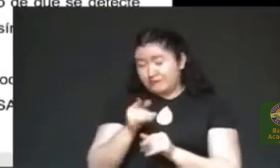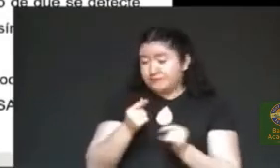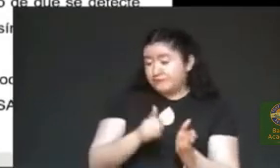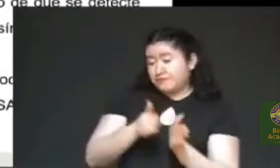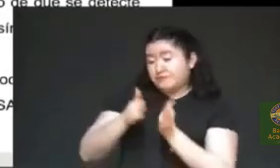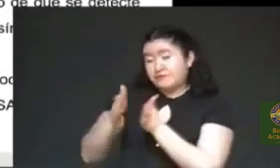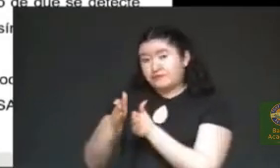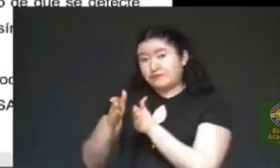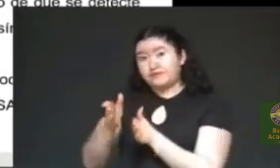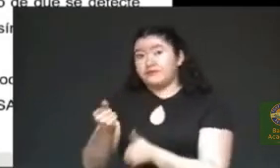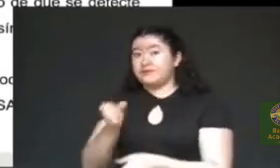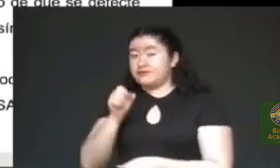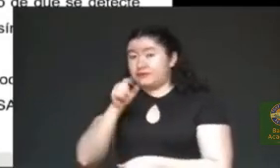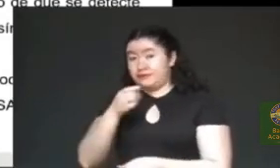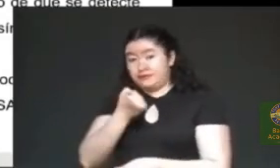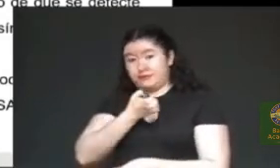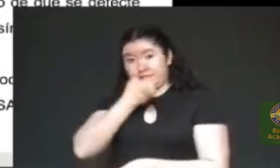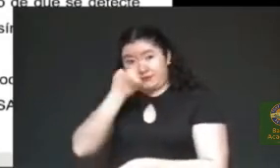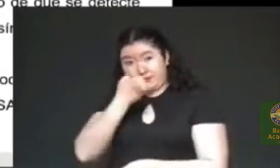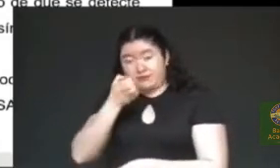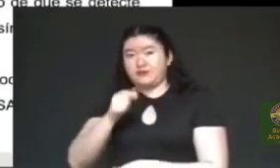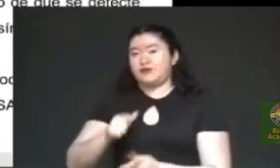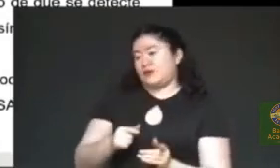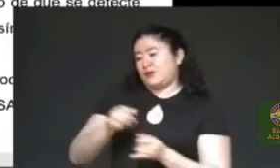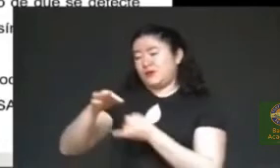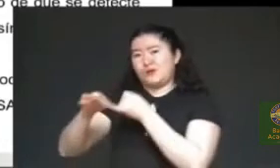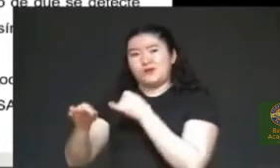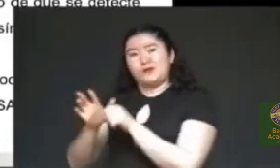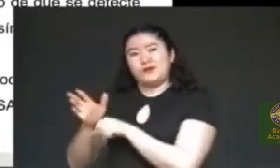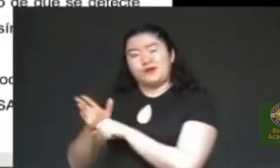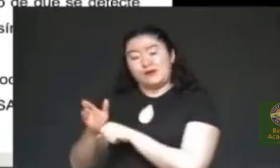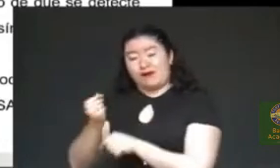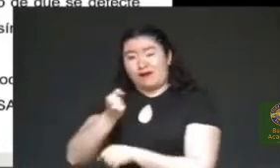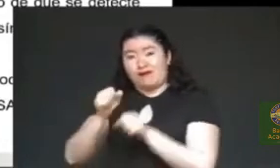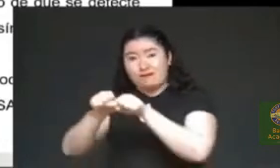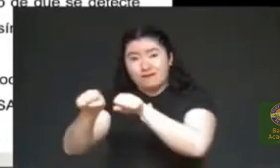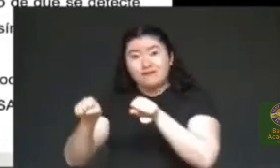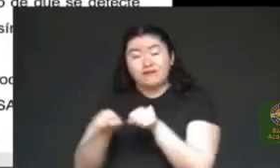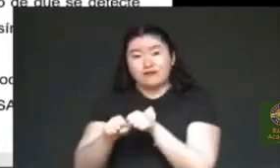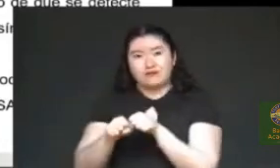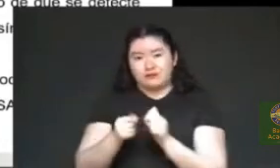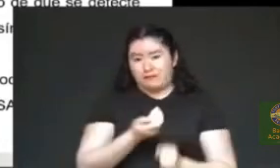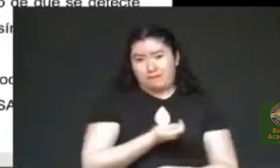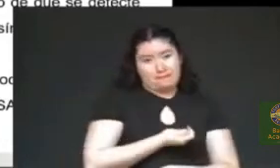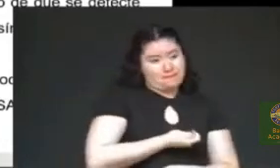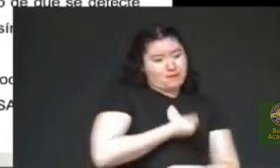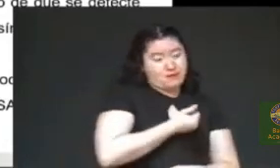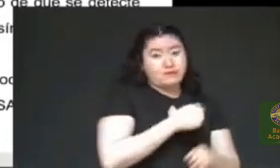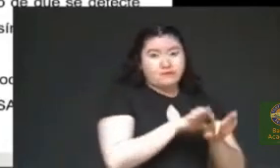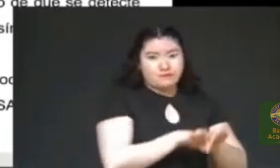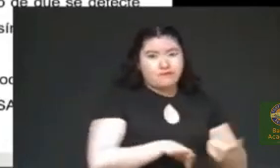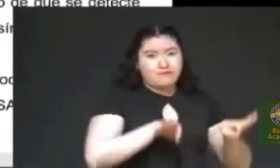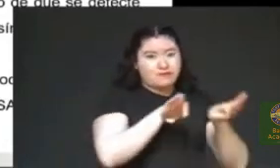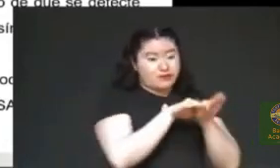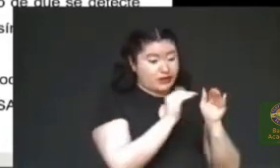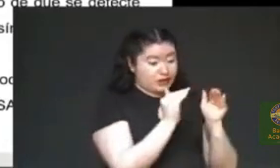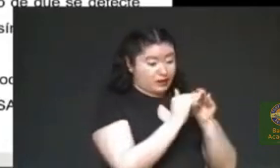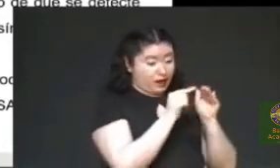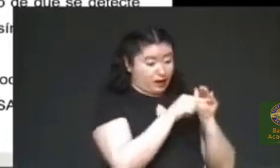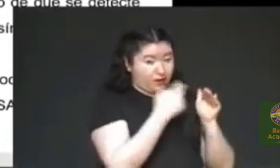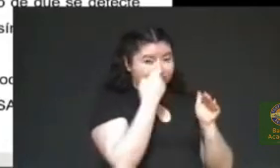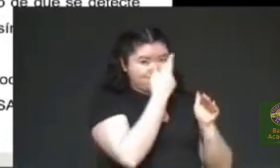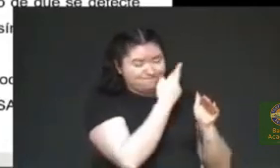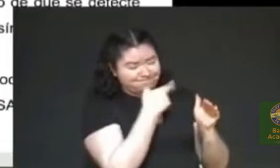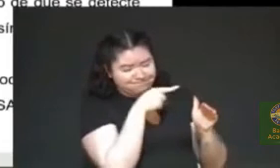el filtro más importante es el que se da en la misma casa para pues, detectar y evitar